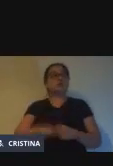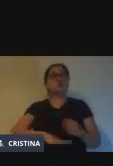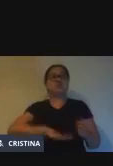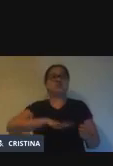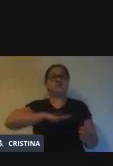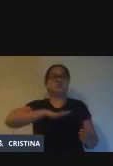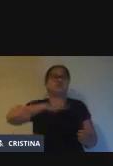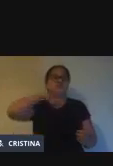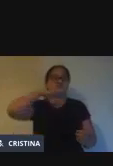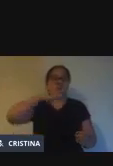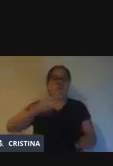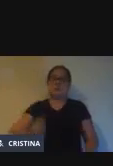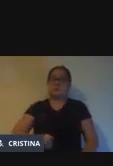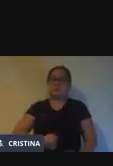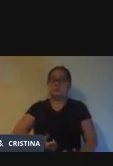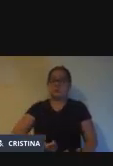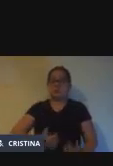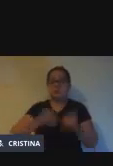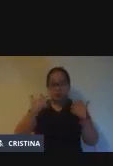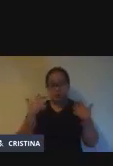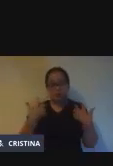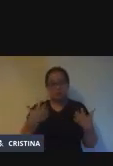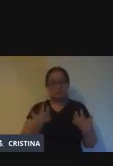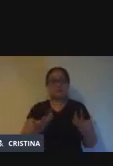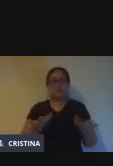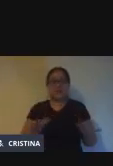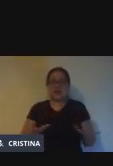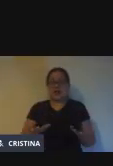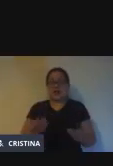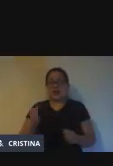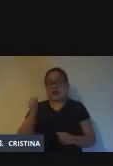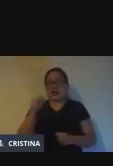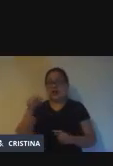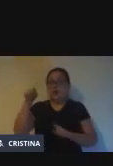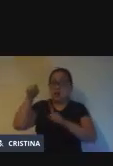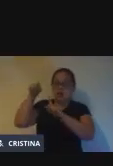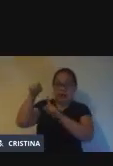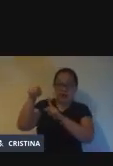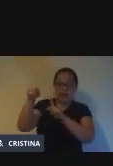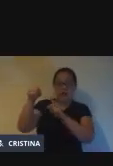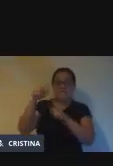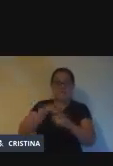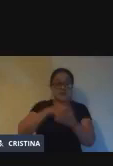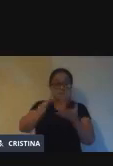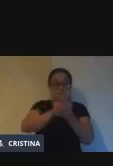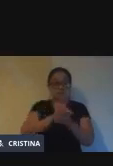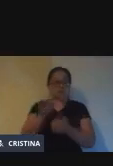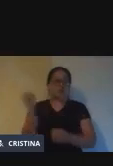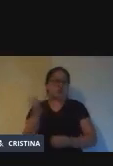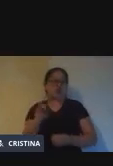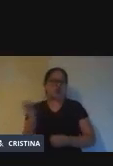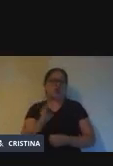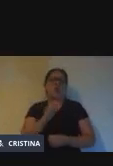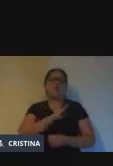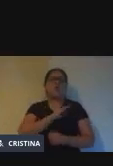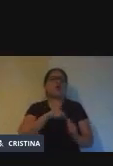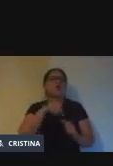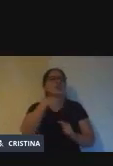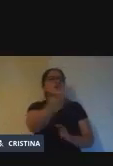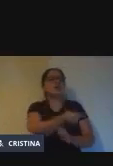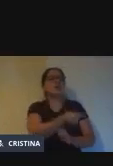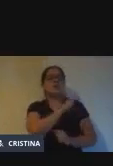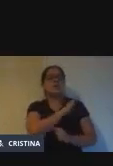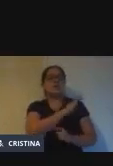adentro, y entonces reacciono. Pero no necesariamente con ella o con él, sino puedo reaccionar con la parte